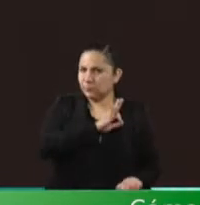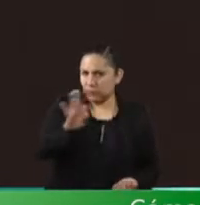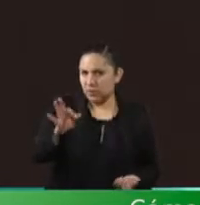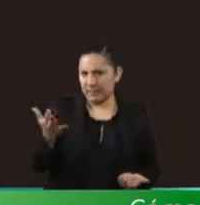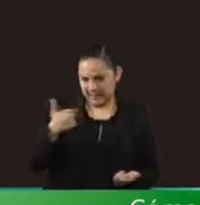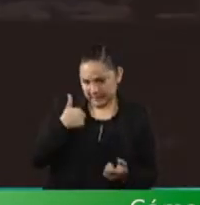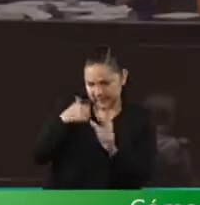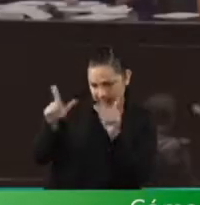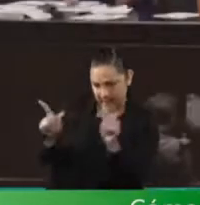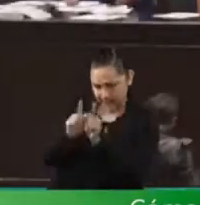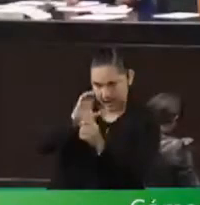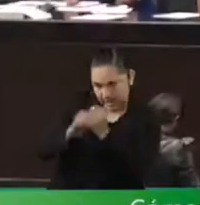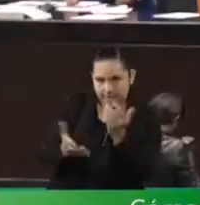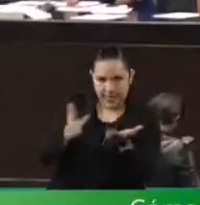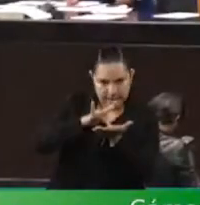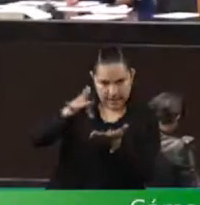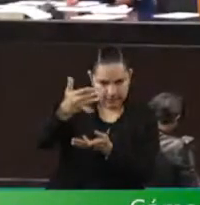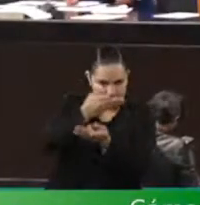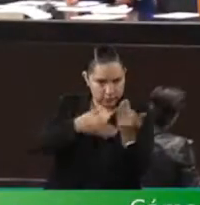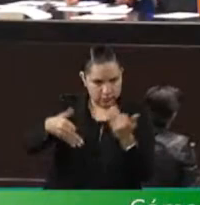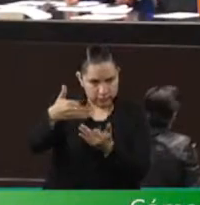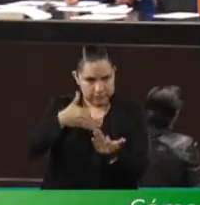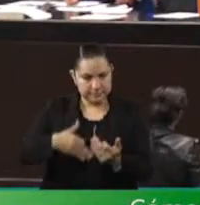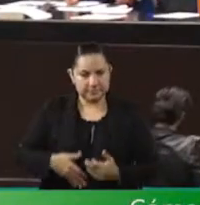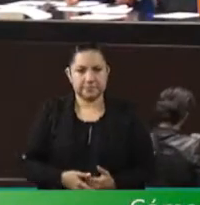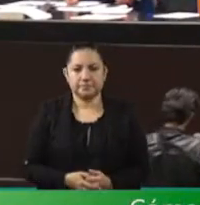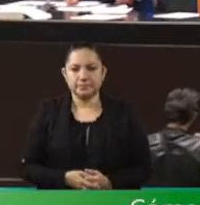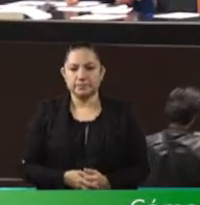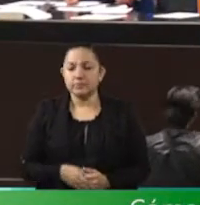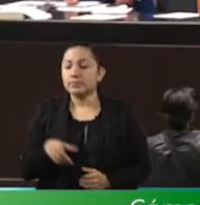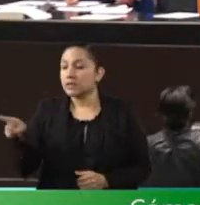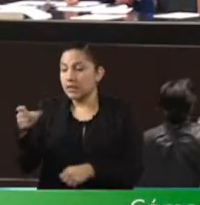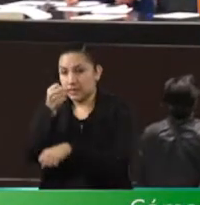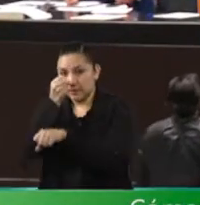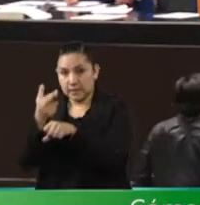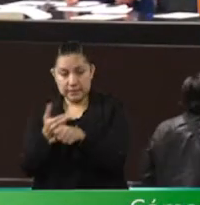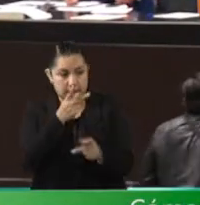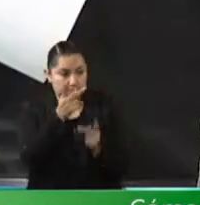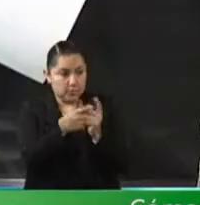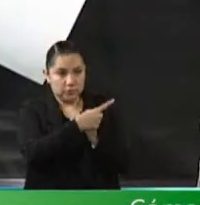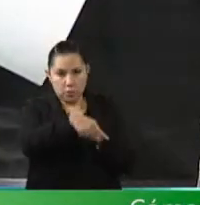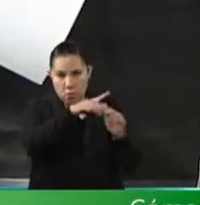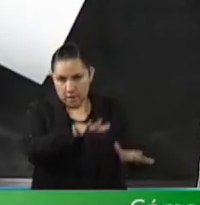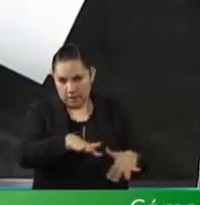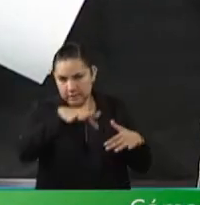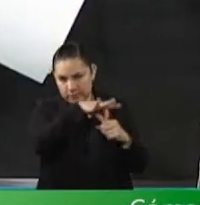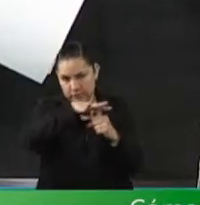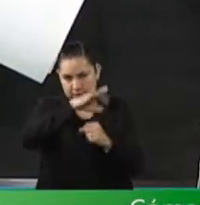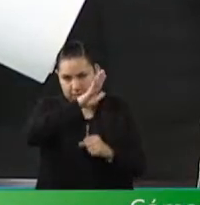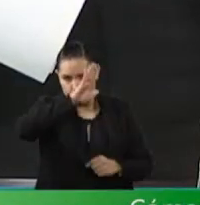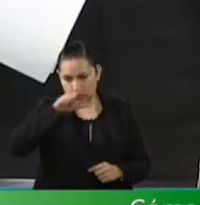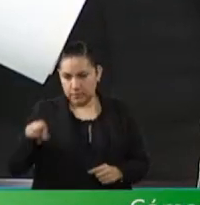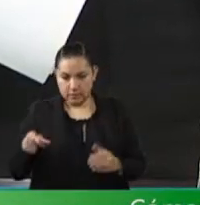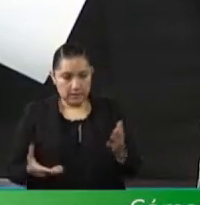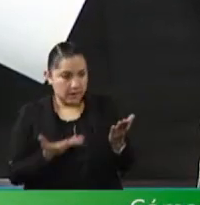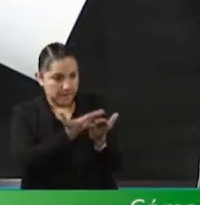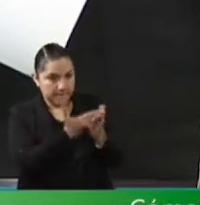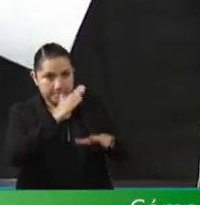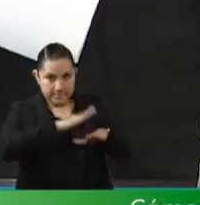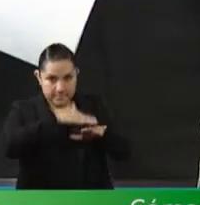a todos consulte la secretaría de la asamblea en votación económica si se admite discusión